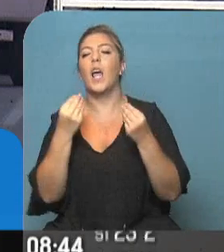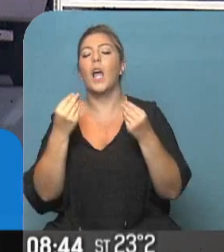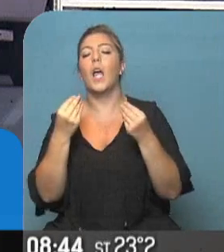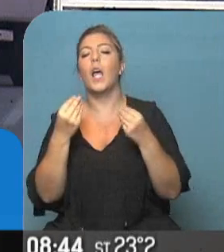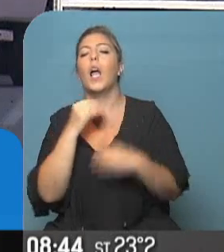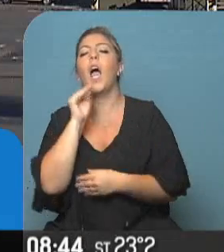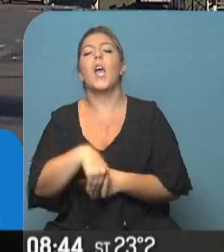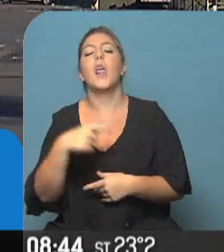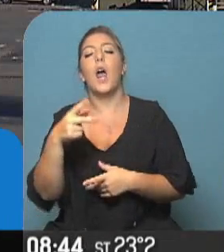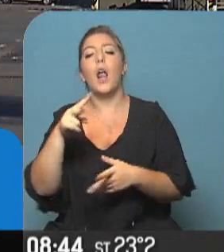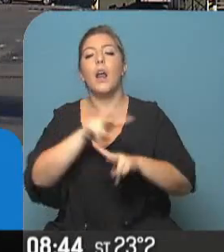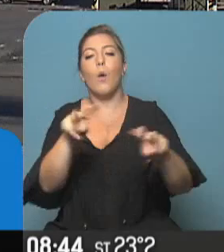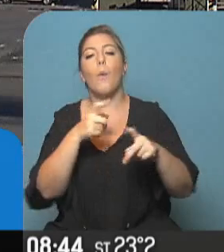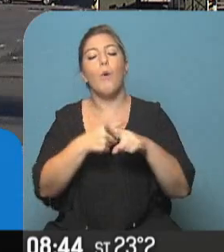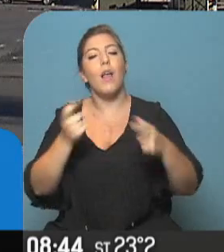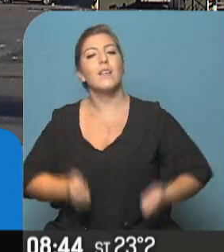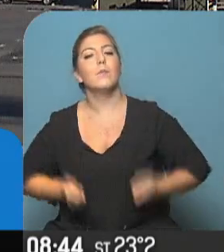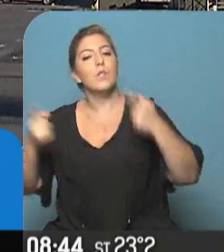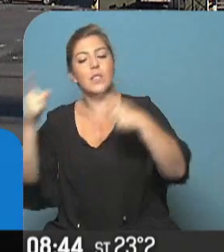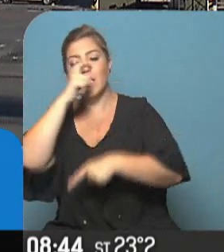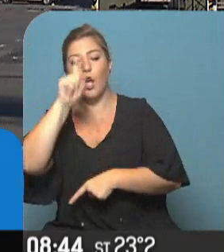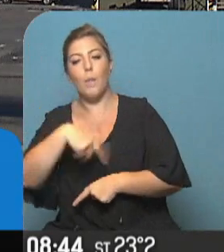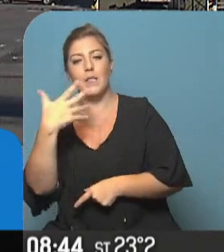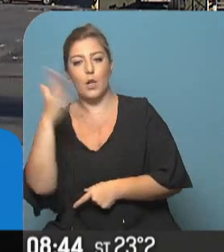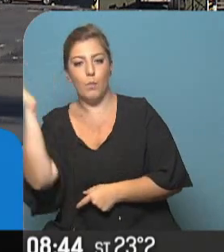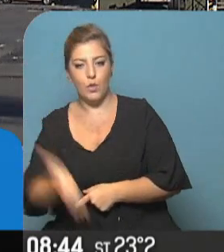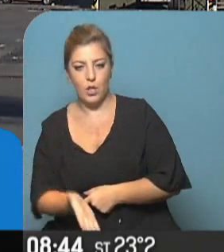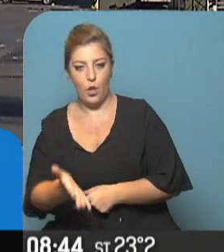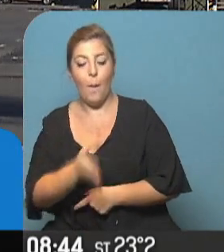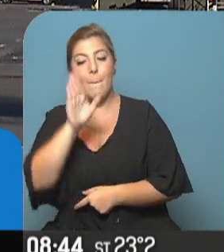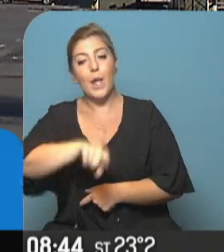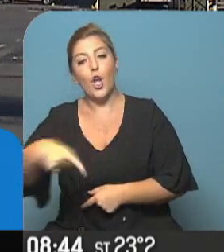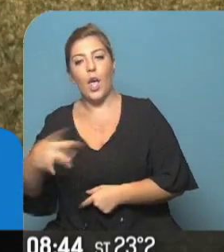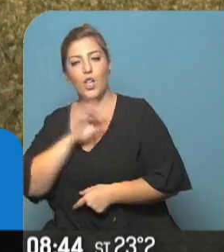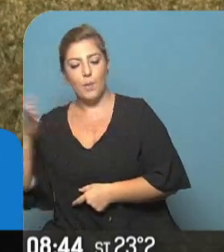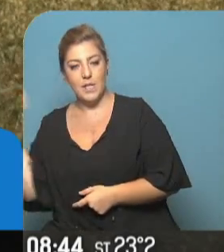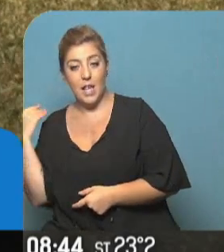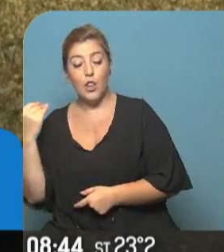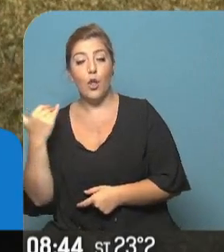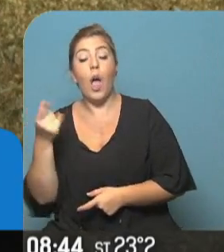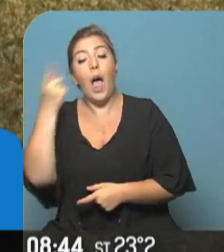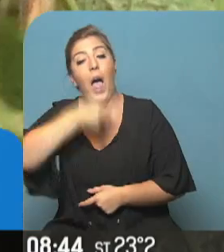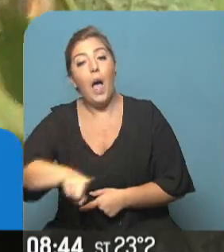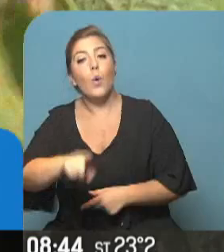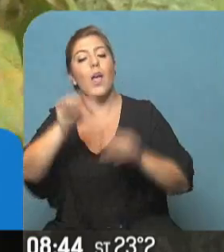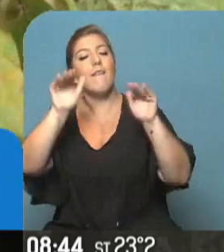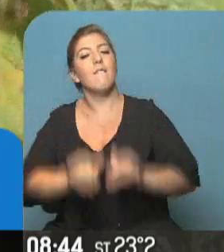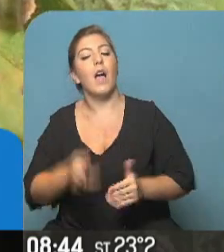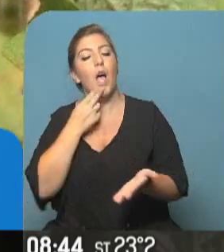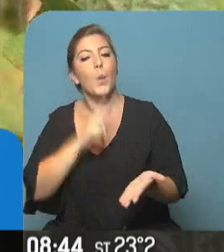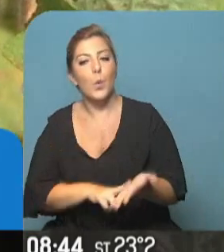por exportaciones del 7,5 por ciento menos que el año anterior a pesar de la baja en las retenciones